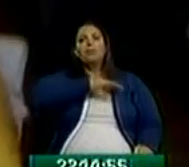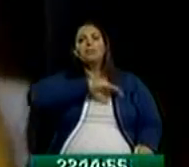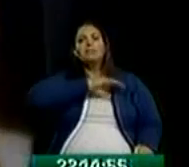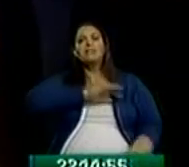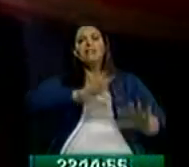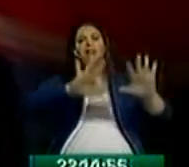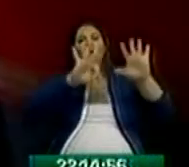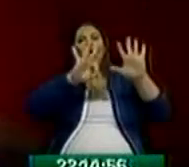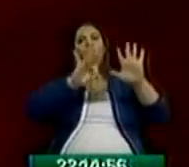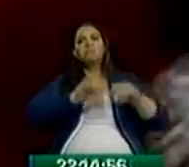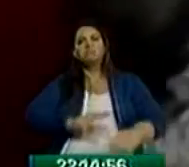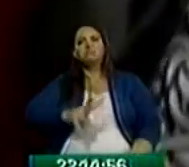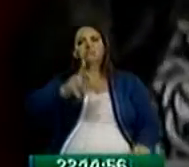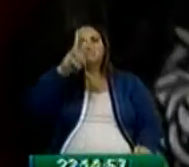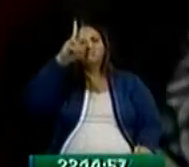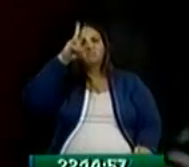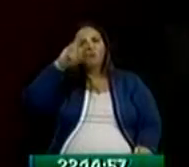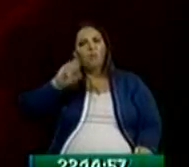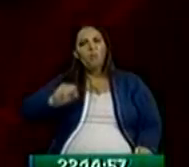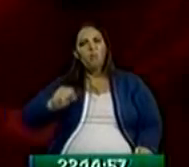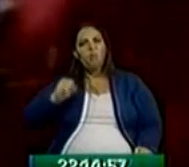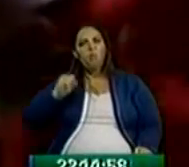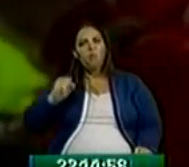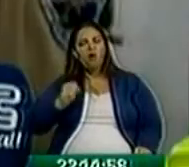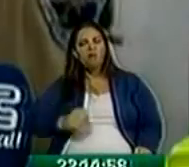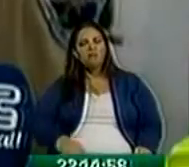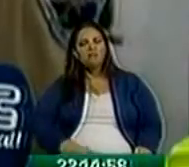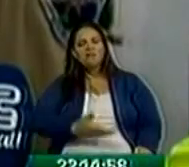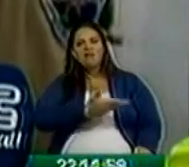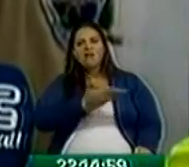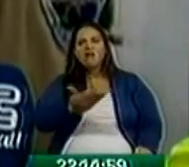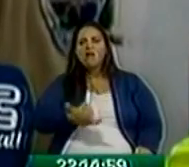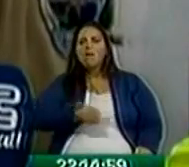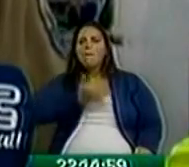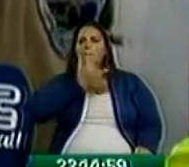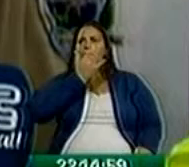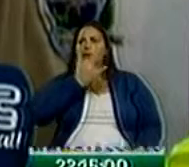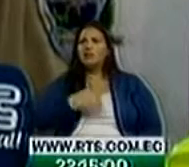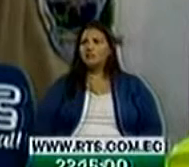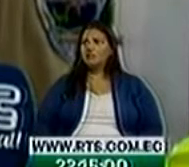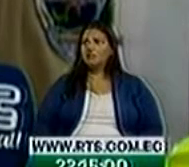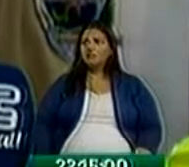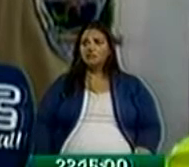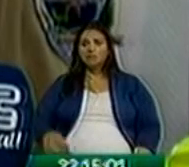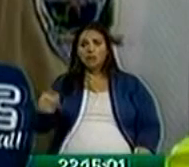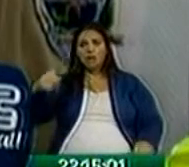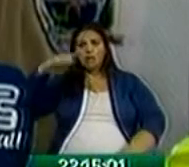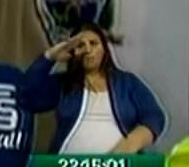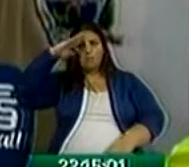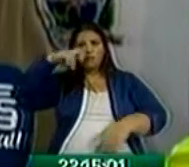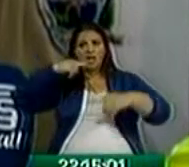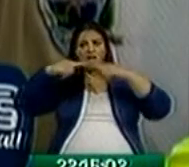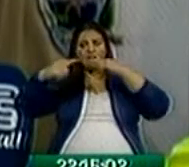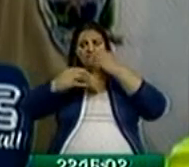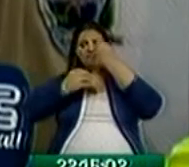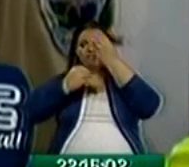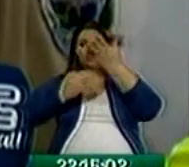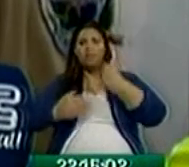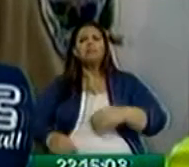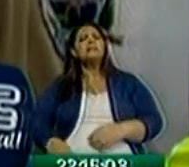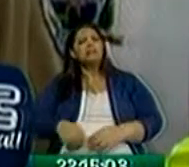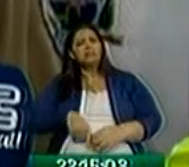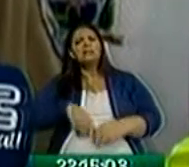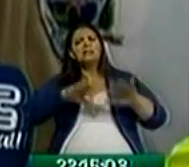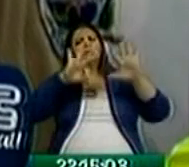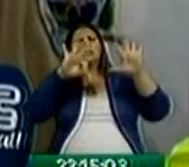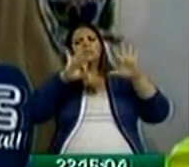investigación fue realizada por los gendarmes mediante la subzona Pichincha. Un total de 8 detenidos de nacionalidad ecuatoriana,